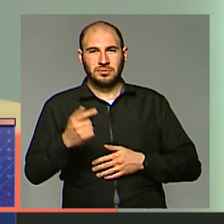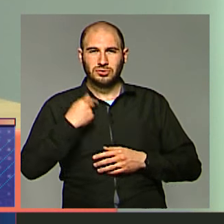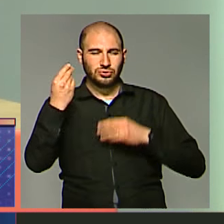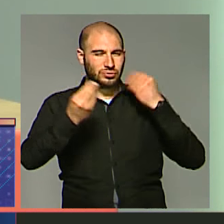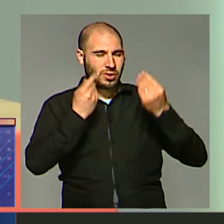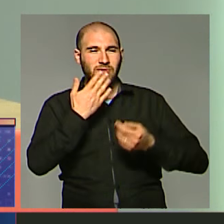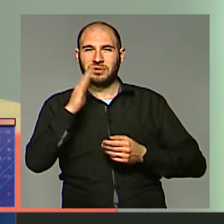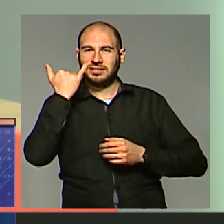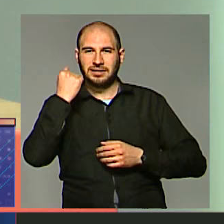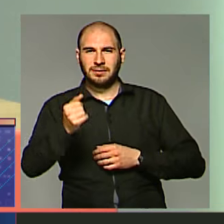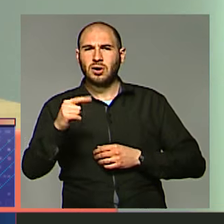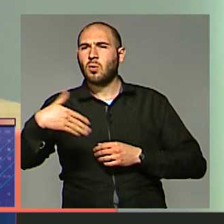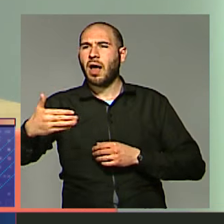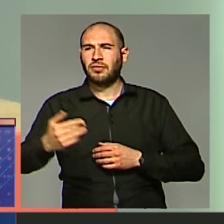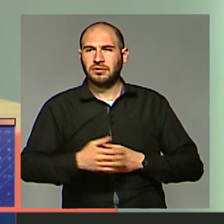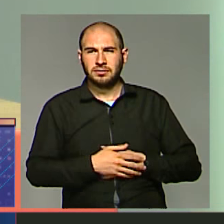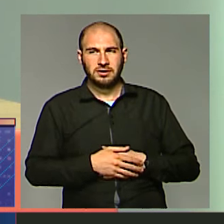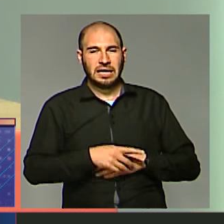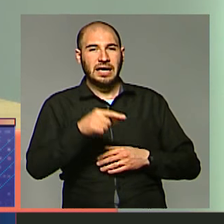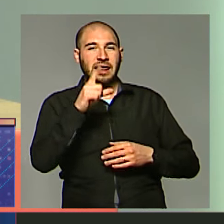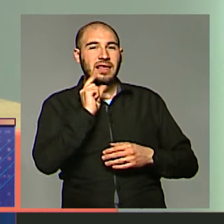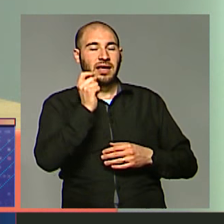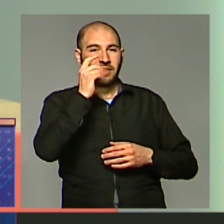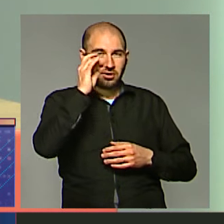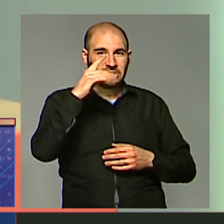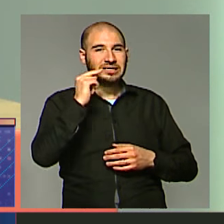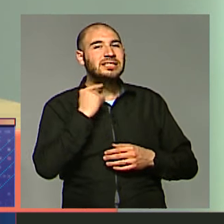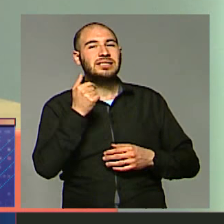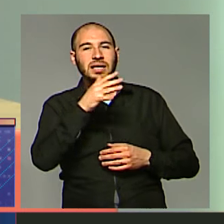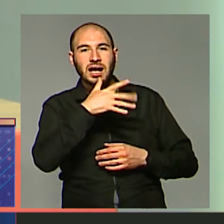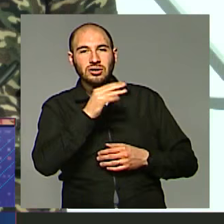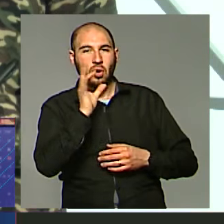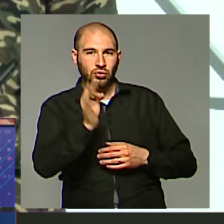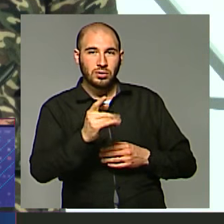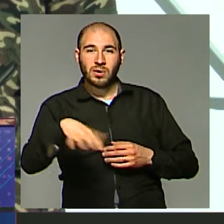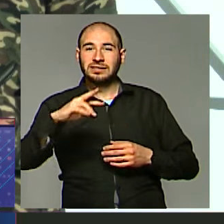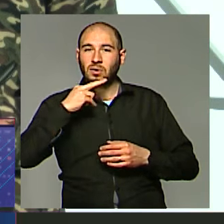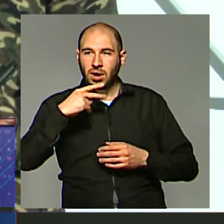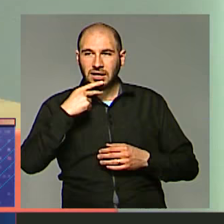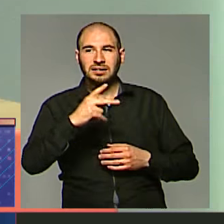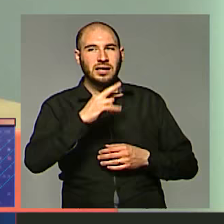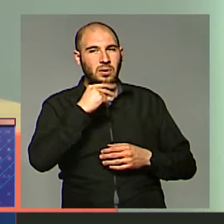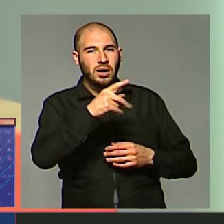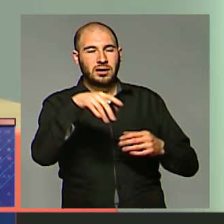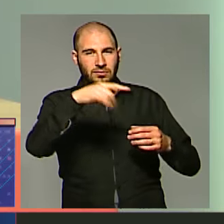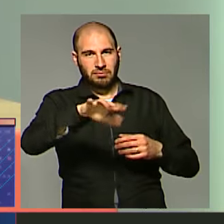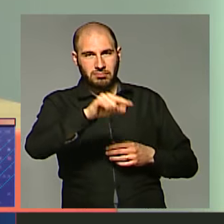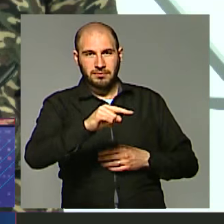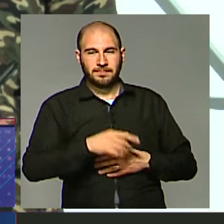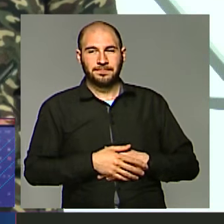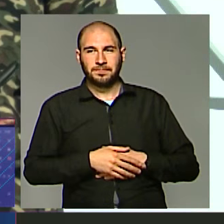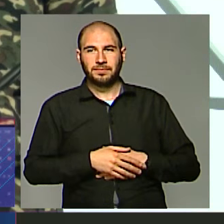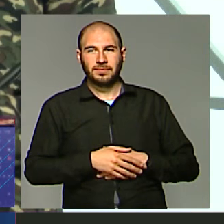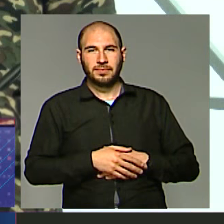sueño cumplido. ¿Esto cuándo es? Esto es el 12, 13 y 14 de octubre. ¿En San Juan? En San Juan, en el Villecún.